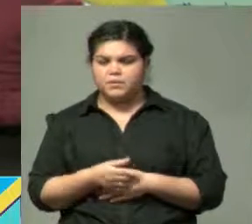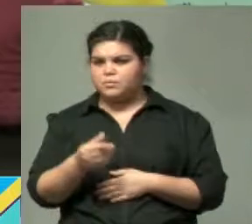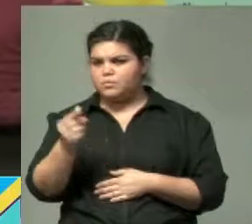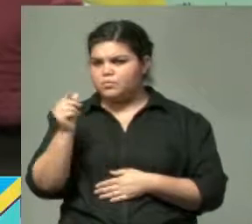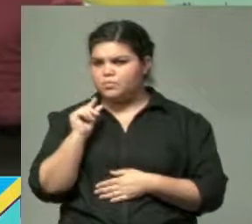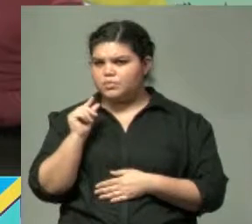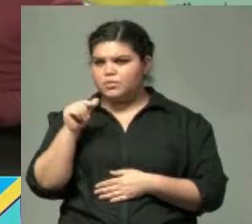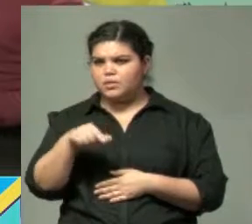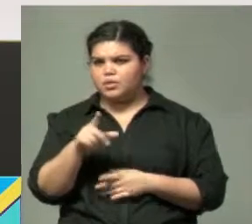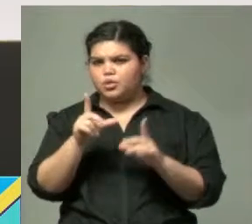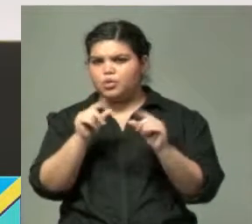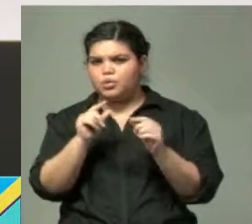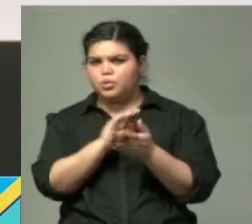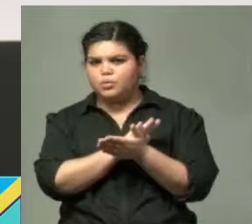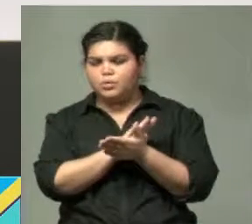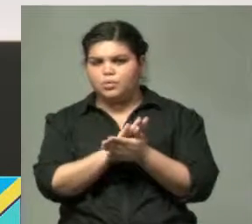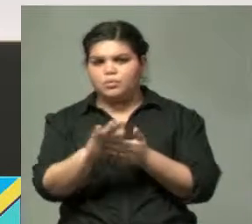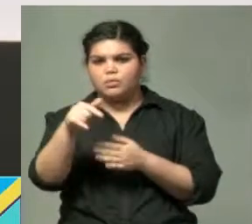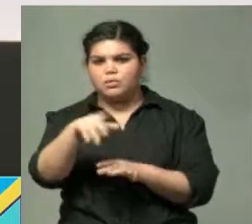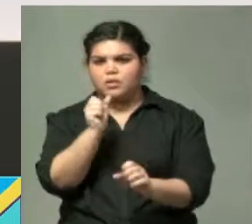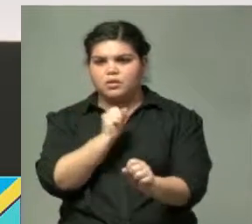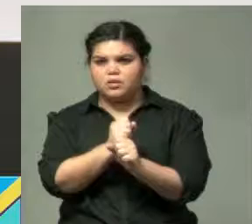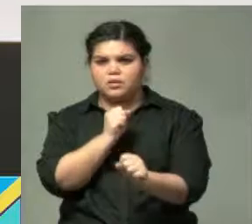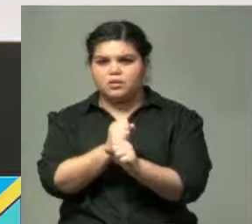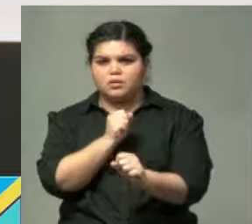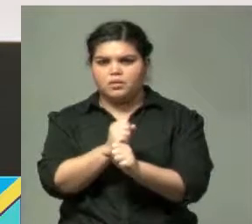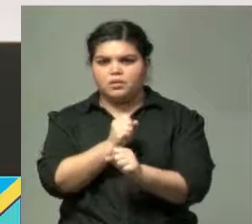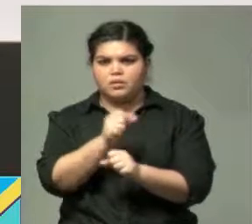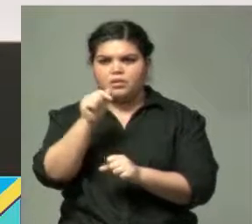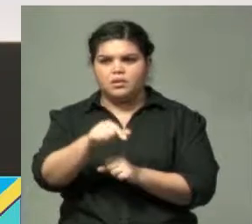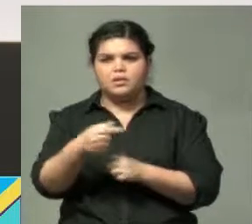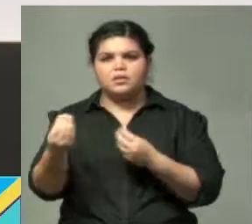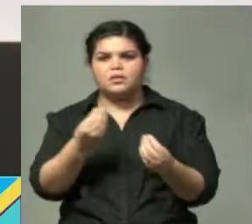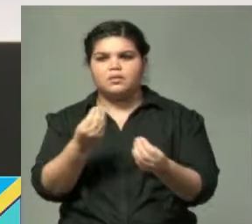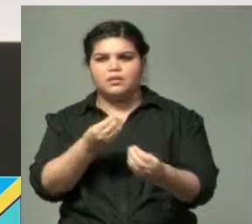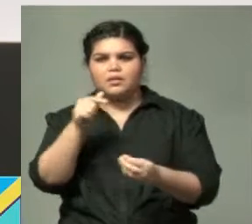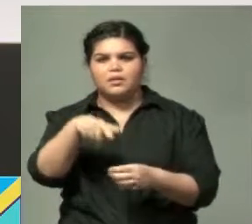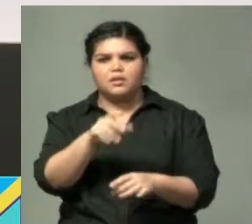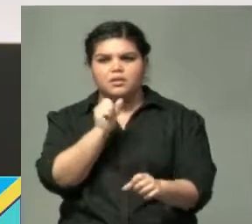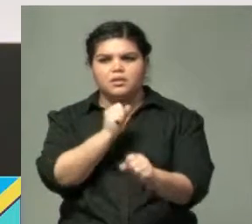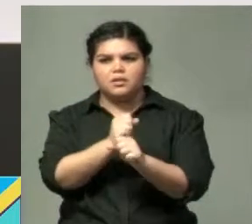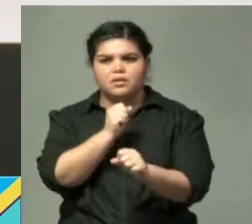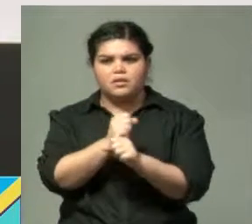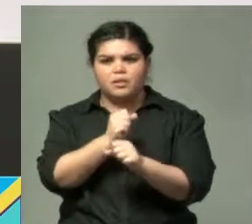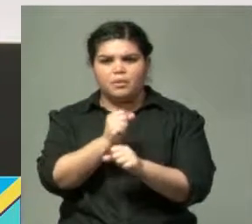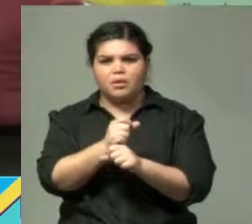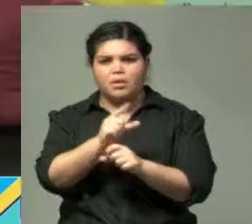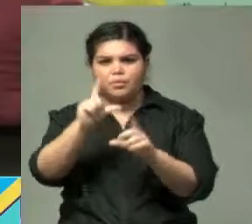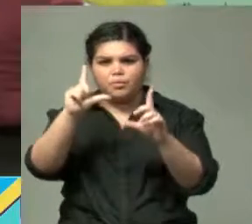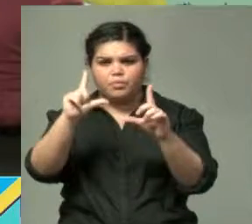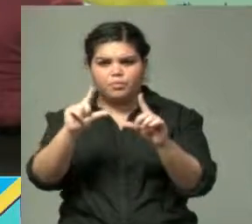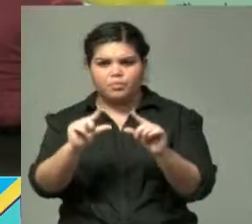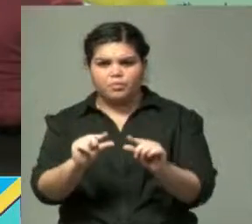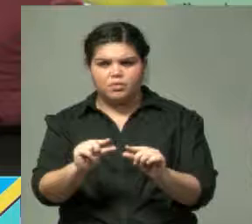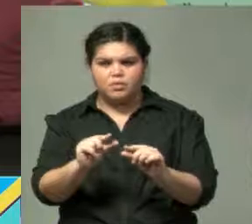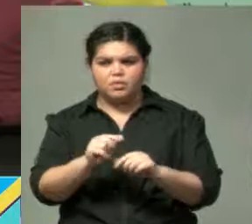nuevos números en cuanto a empleo. Y se habla de que el desempleo, la tasa de desempleo en la provincia bajó un